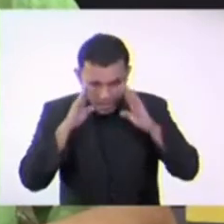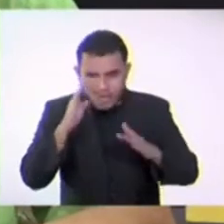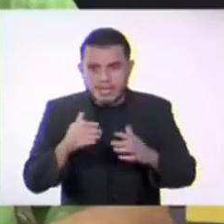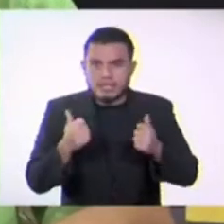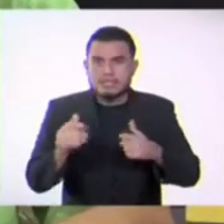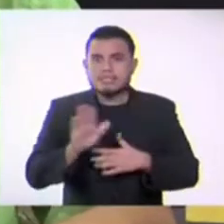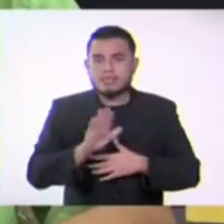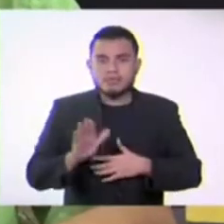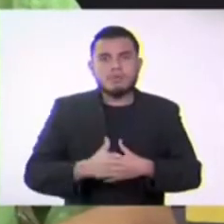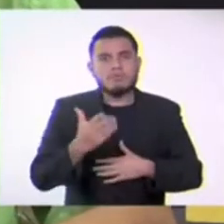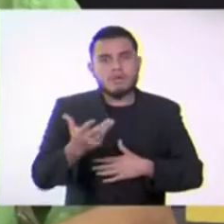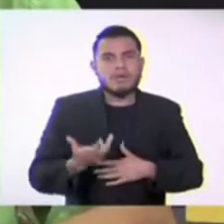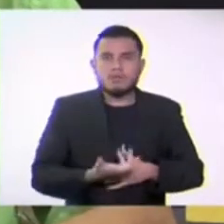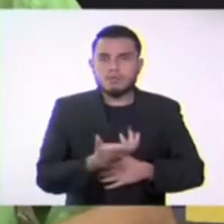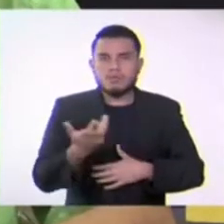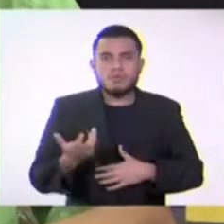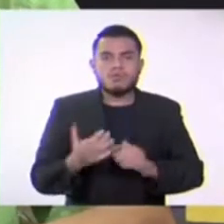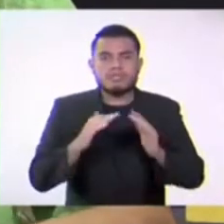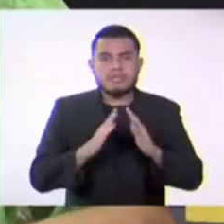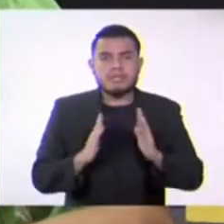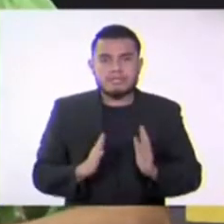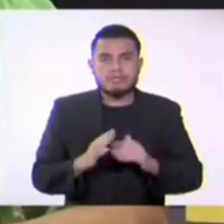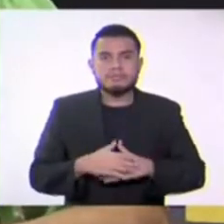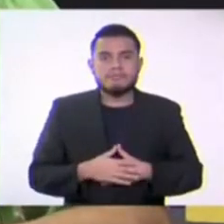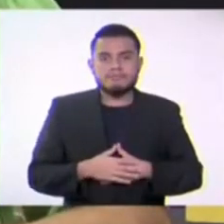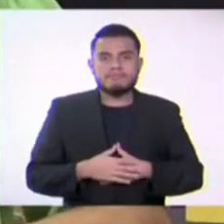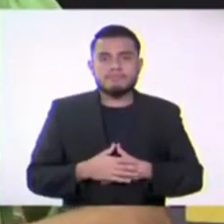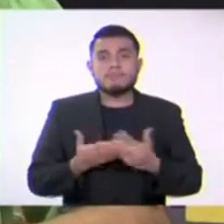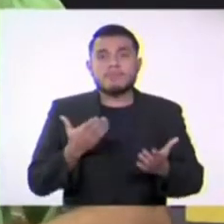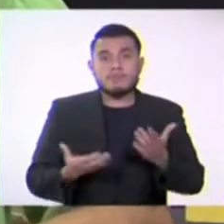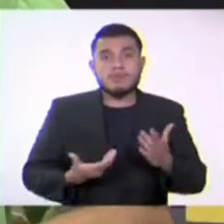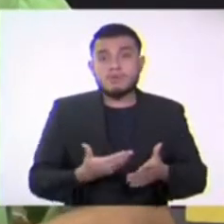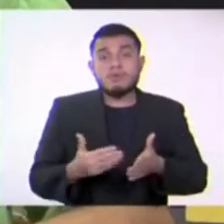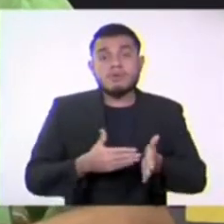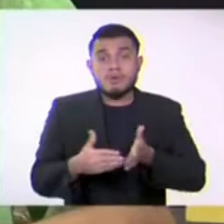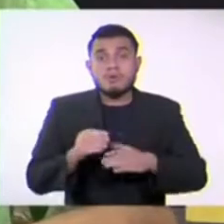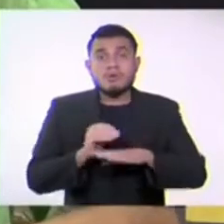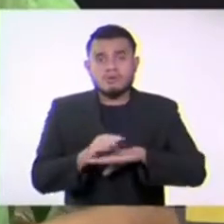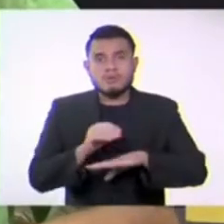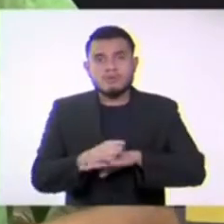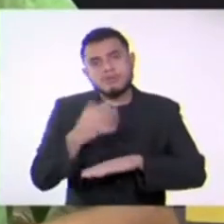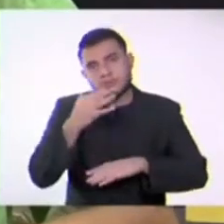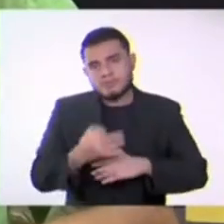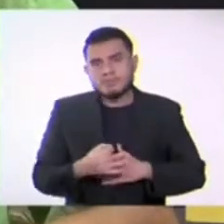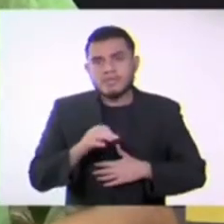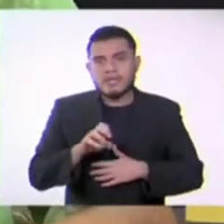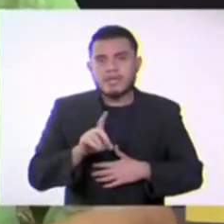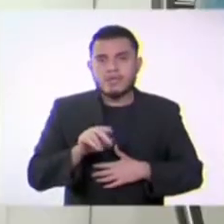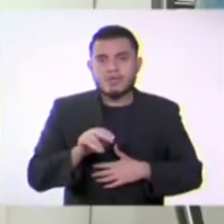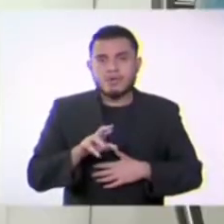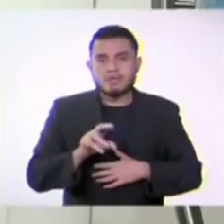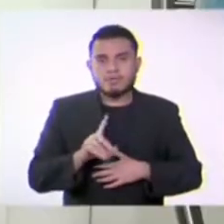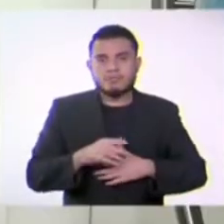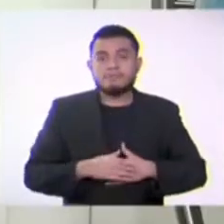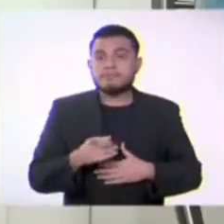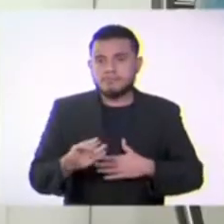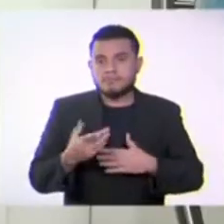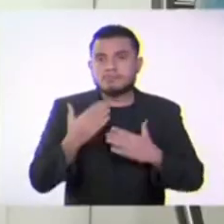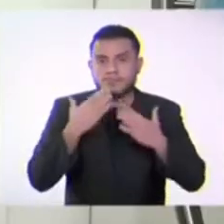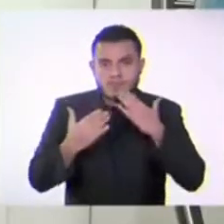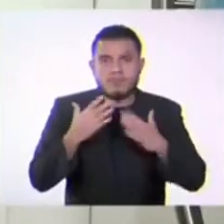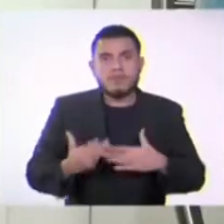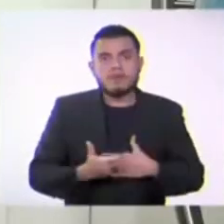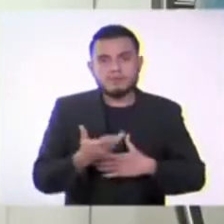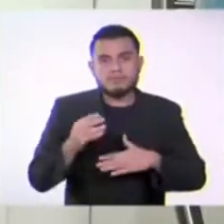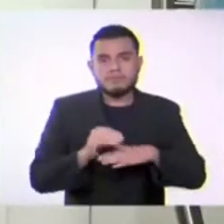también saludos para todos los que están en casa. Y tal vez comenzamos con algo de las recomendaciones, ¿verdad, Eduardo? Sí, díganos un par de recomendaciones para todos los